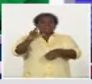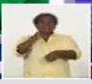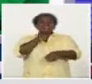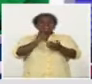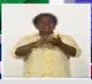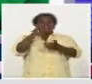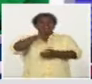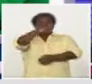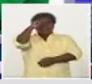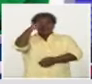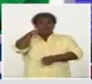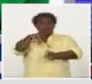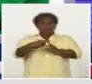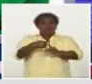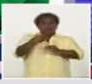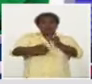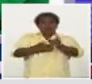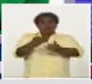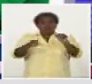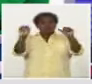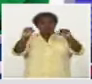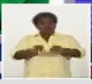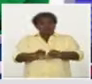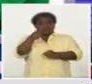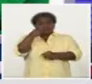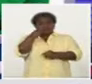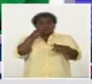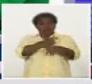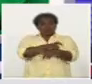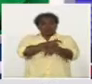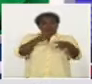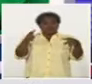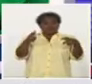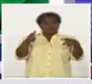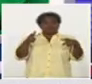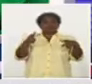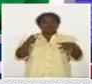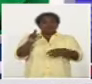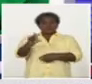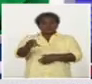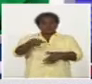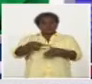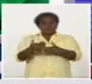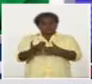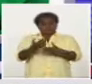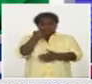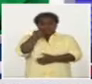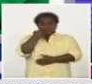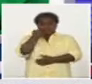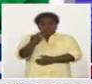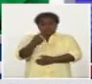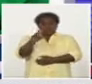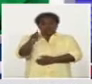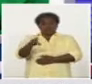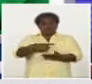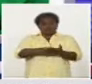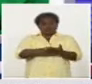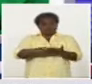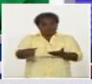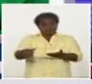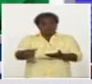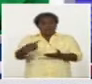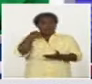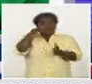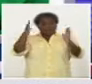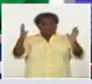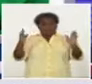desfavorable, pues se ha visto incrementado en los últimos días, en las últimas semanas, en este año